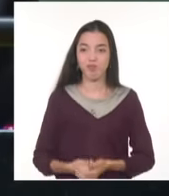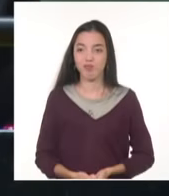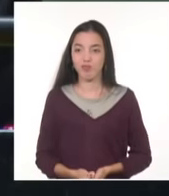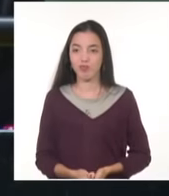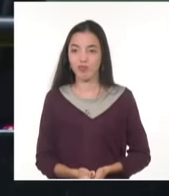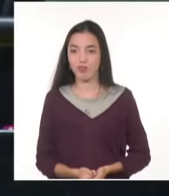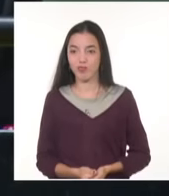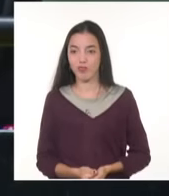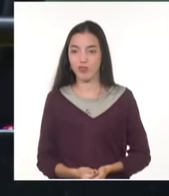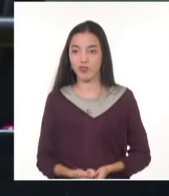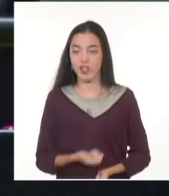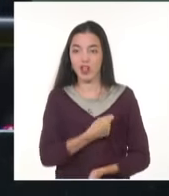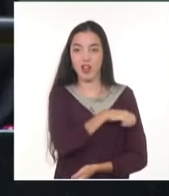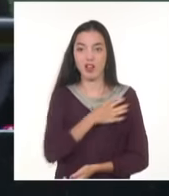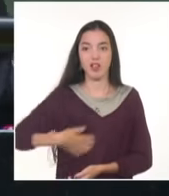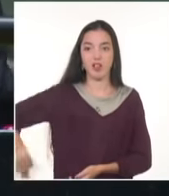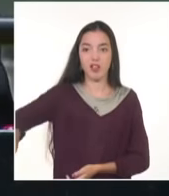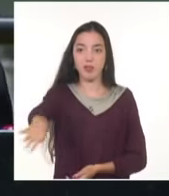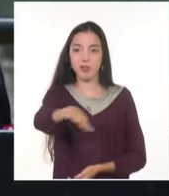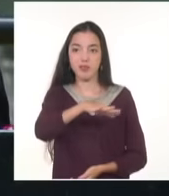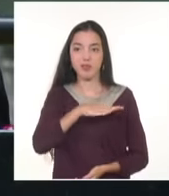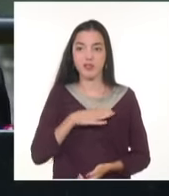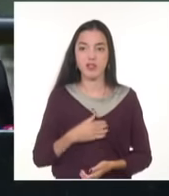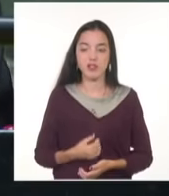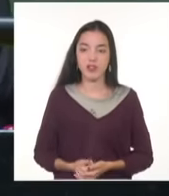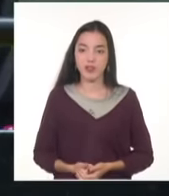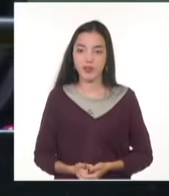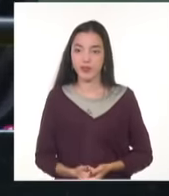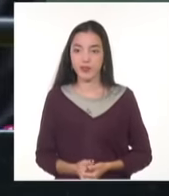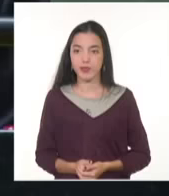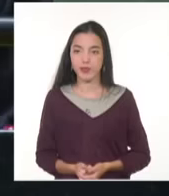de la población mundial.